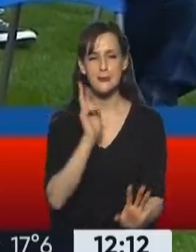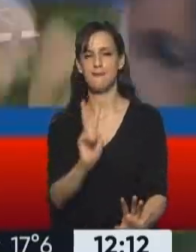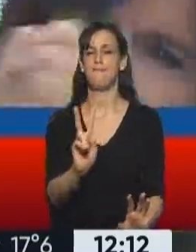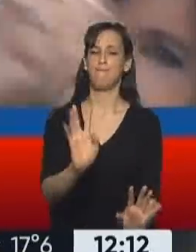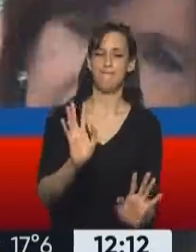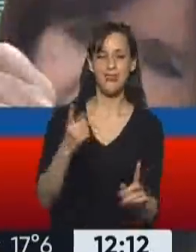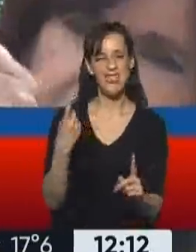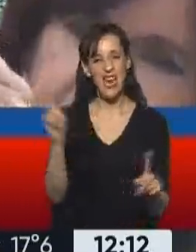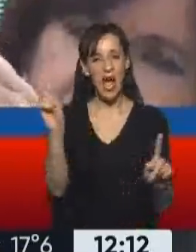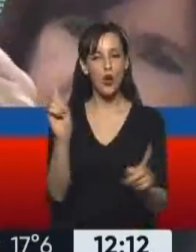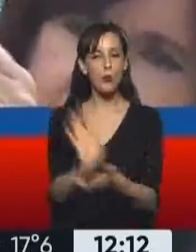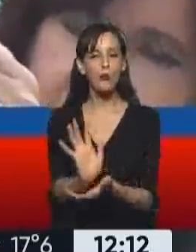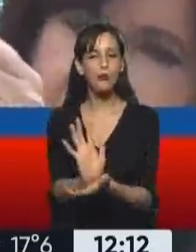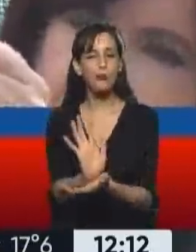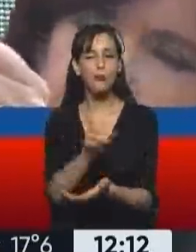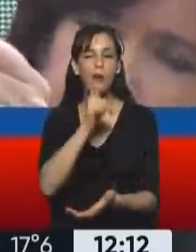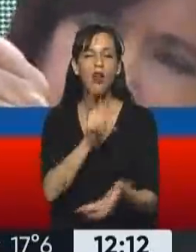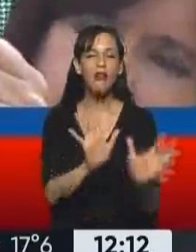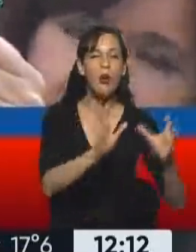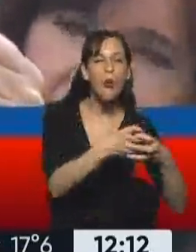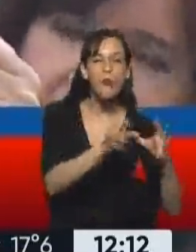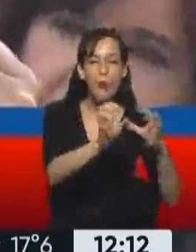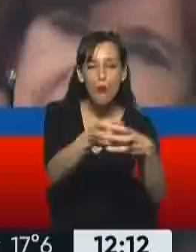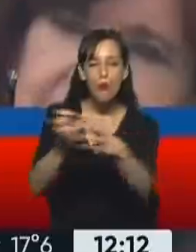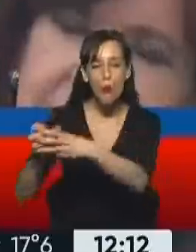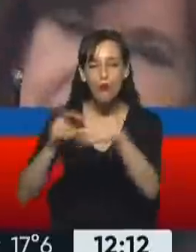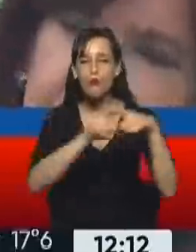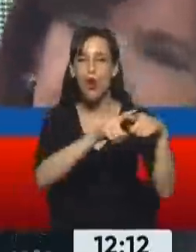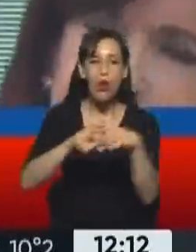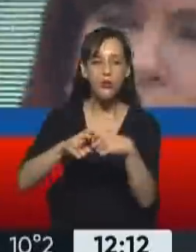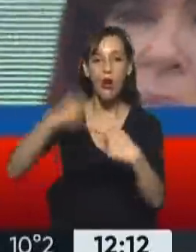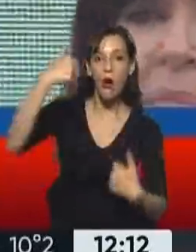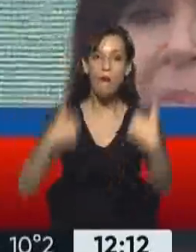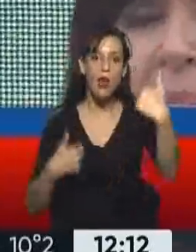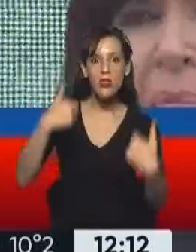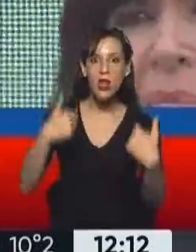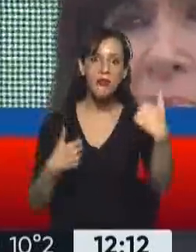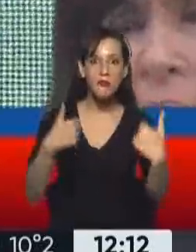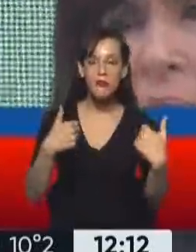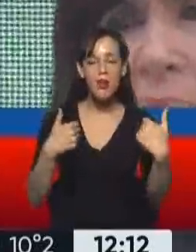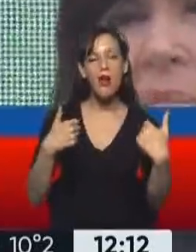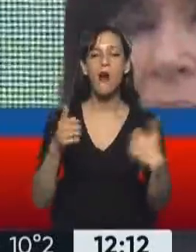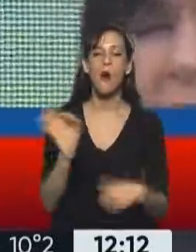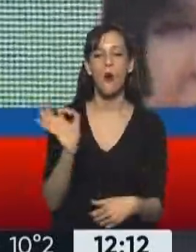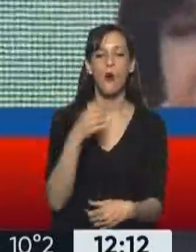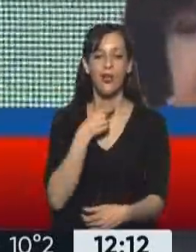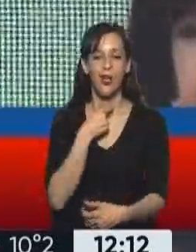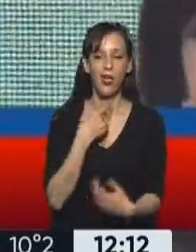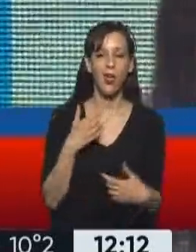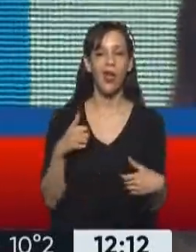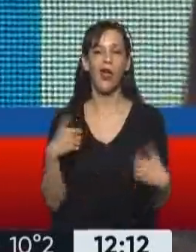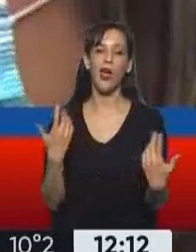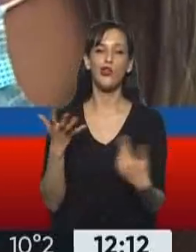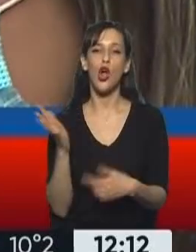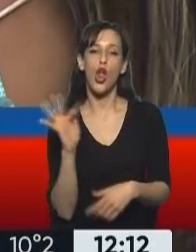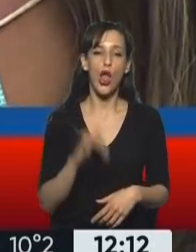fuera una mera competencia de poder, o de los que tratan de hastiarla, denostando constantemente las